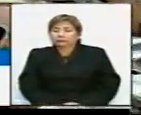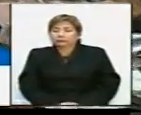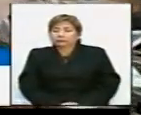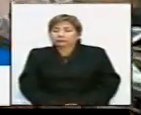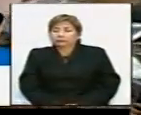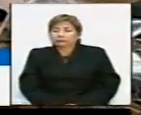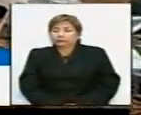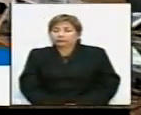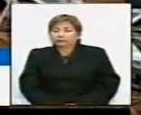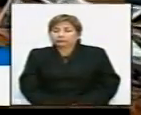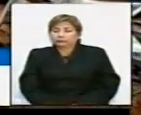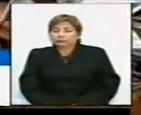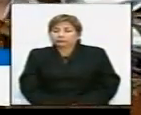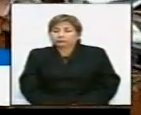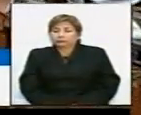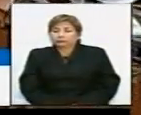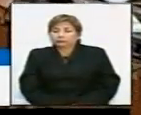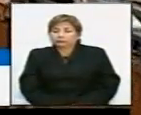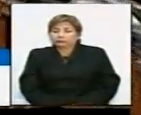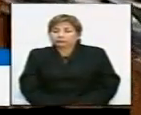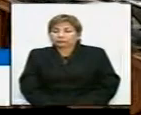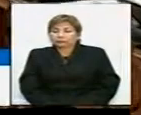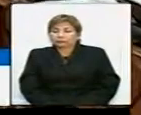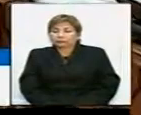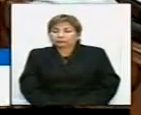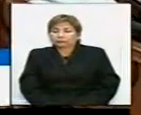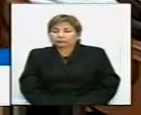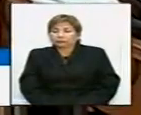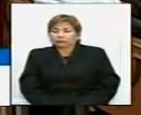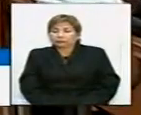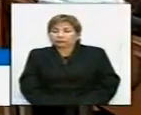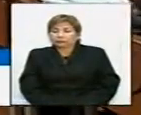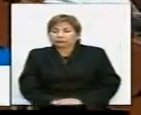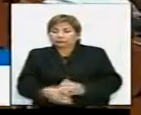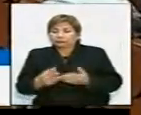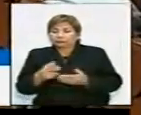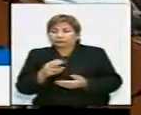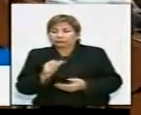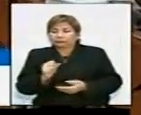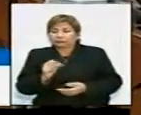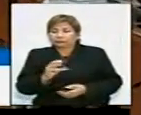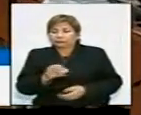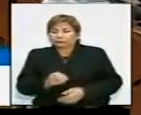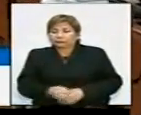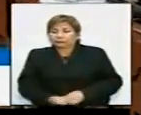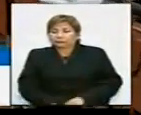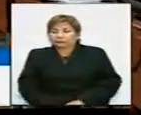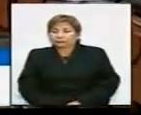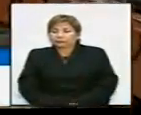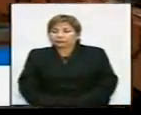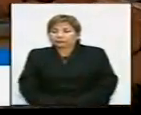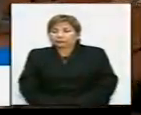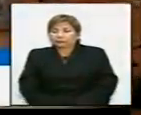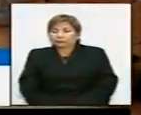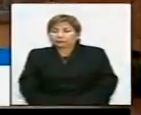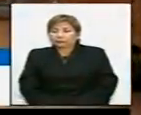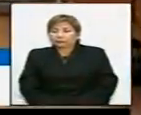Con todo gusto. Congresista Yanny Sánchez me pide una interrupción y también el congresista Hernando Ceballos. Me lo permite, presidenta.